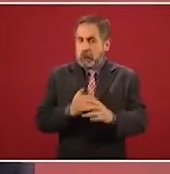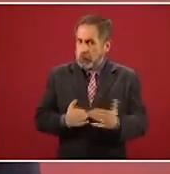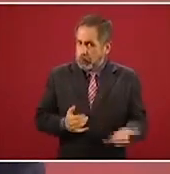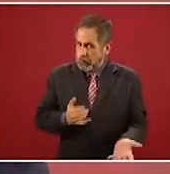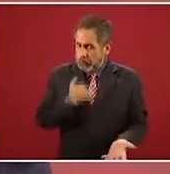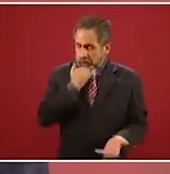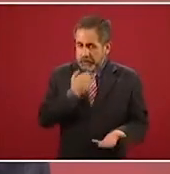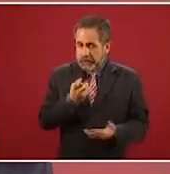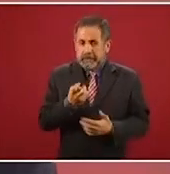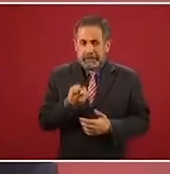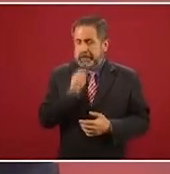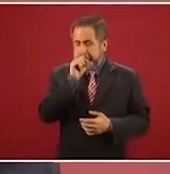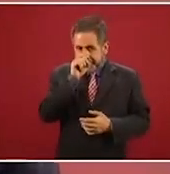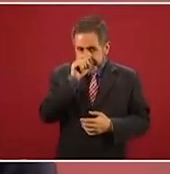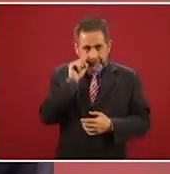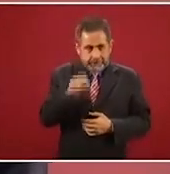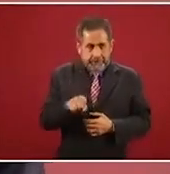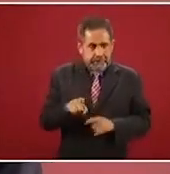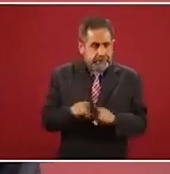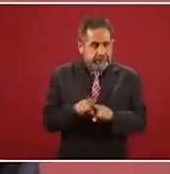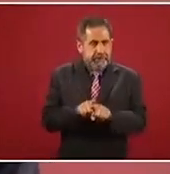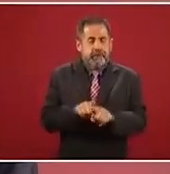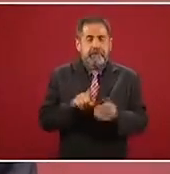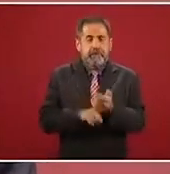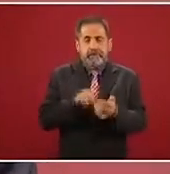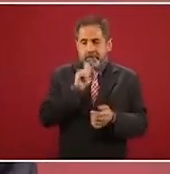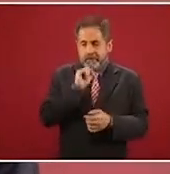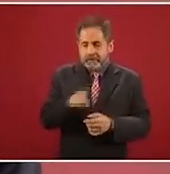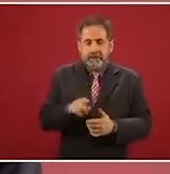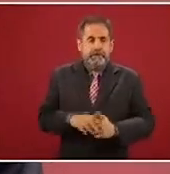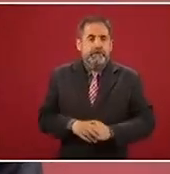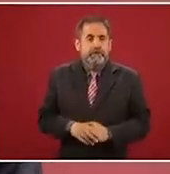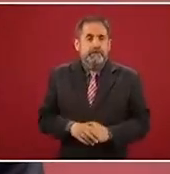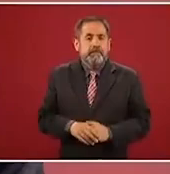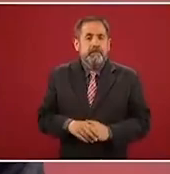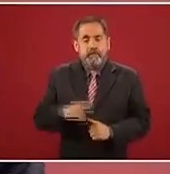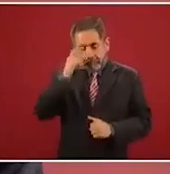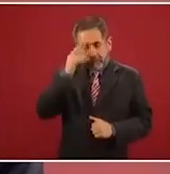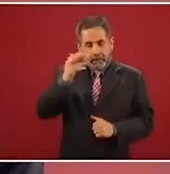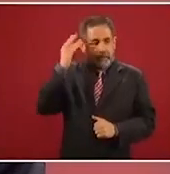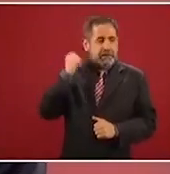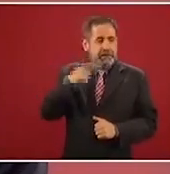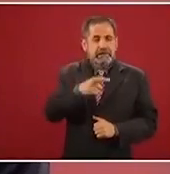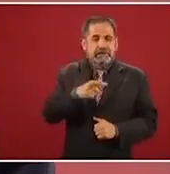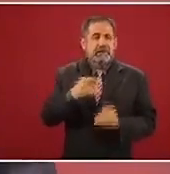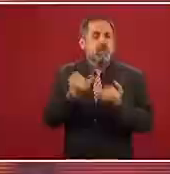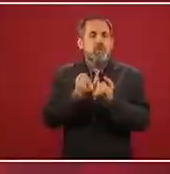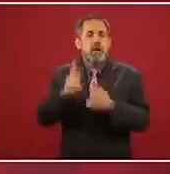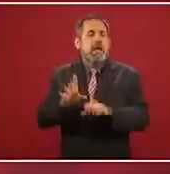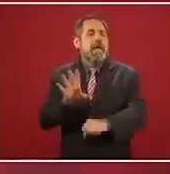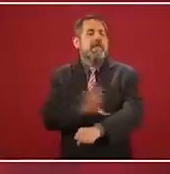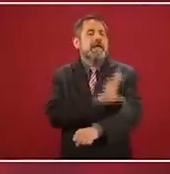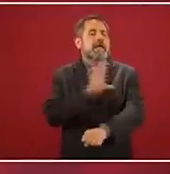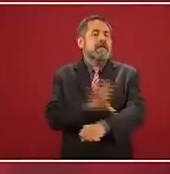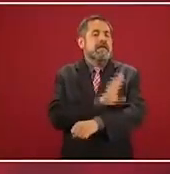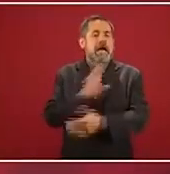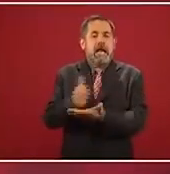Es lo que sucedía cuando solo había energía eléctrica en las